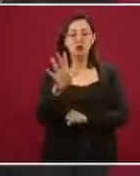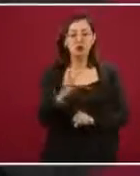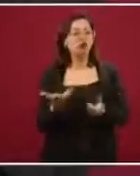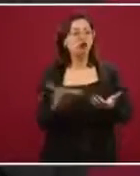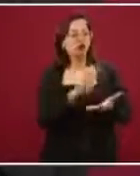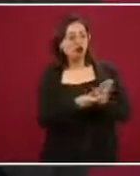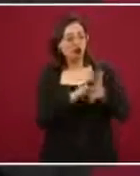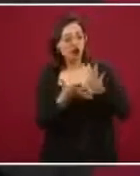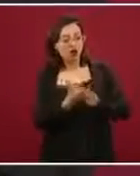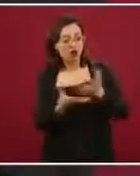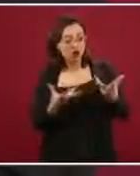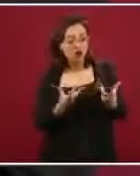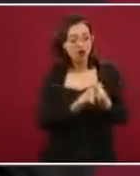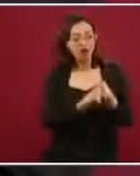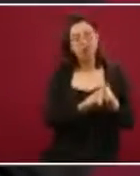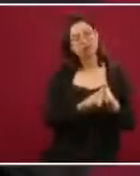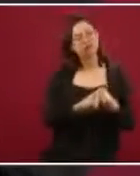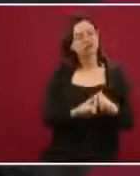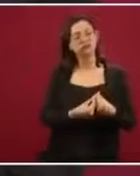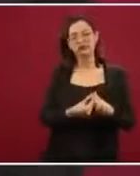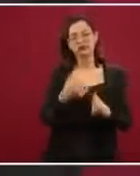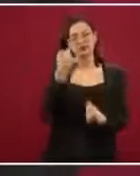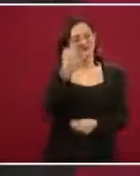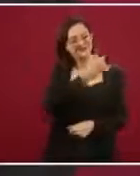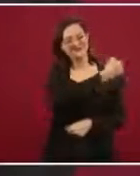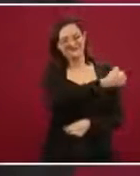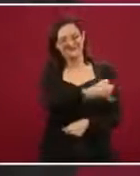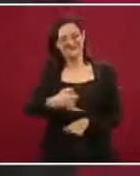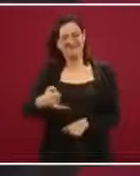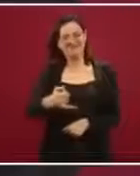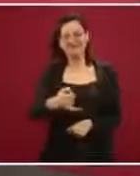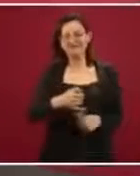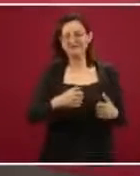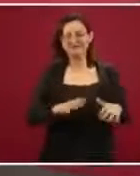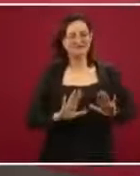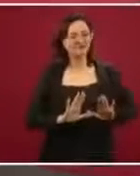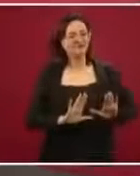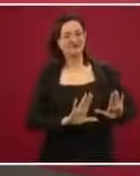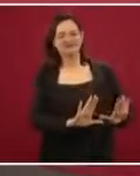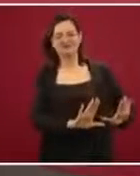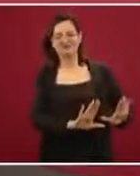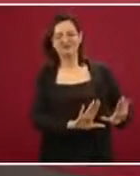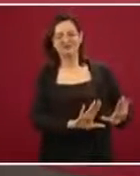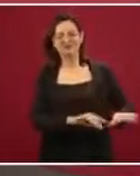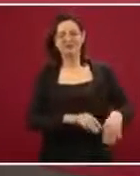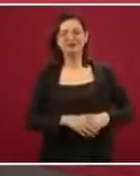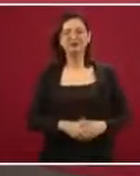que está pintada la raya, la frontera